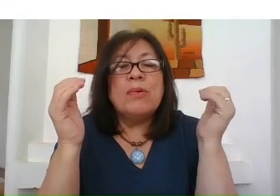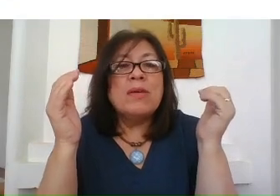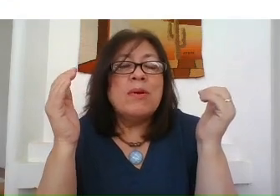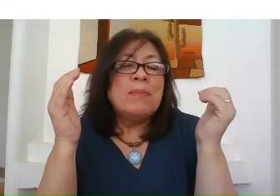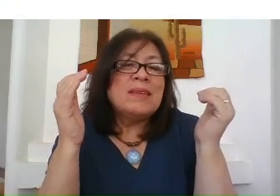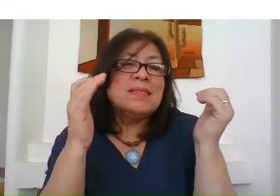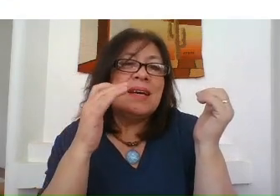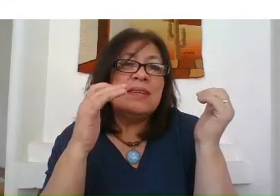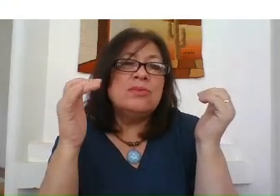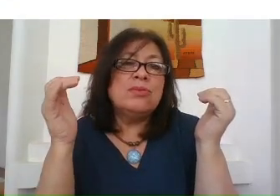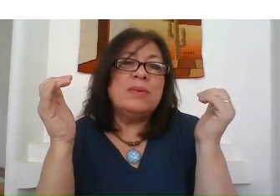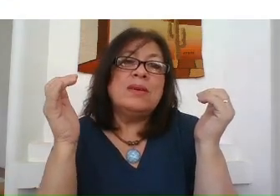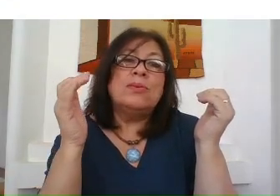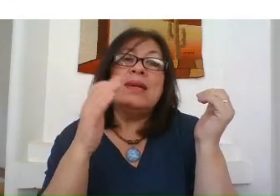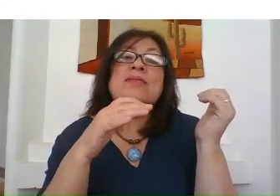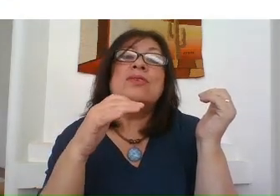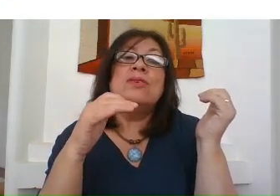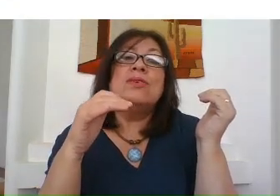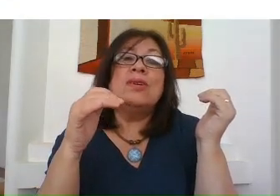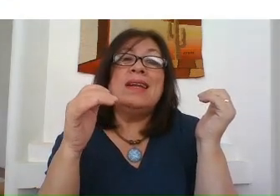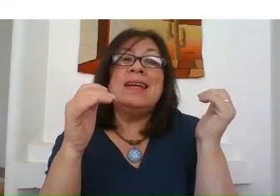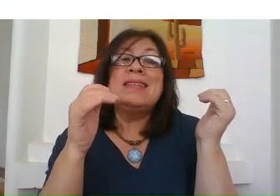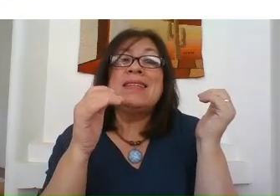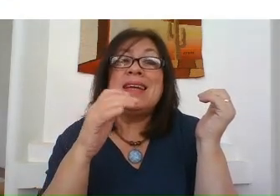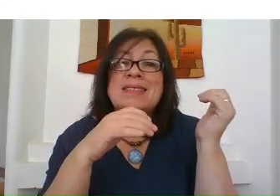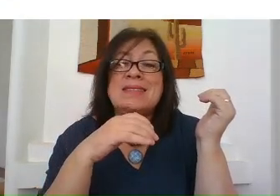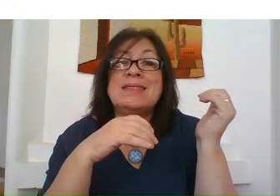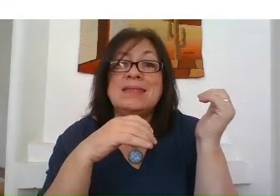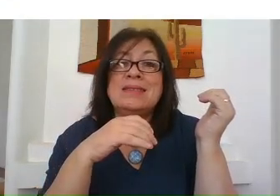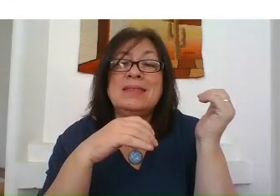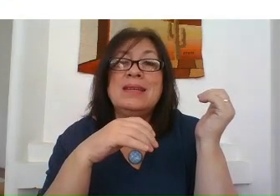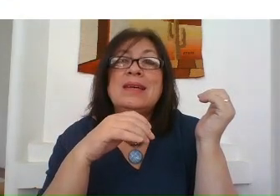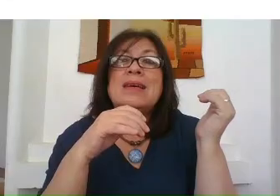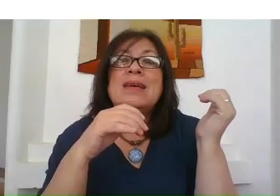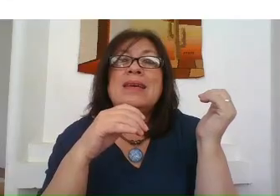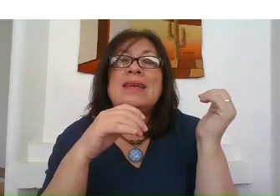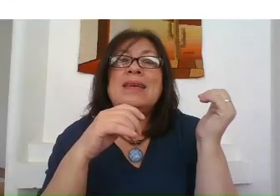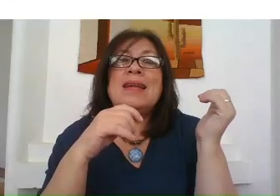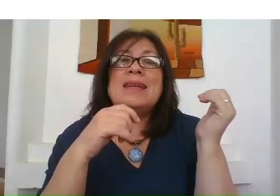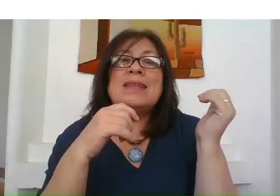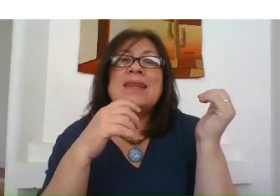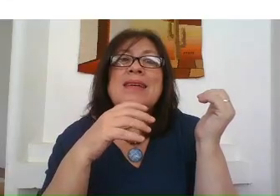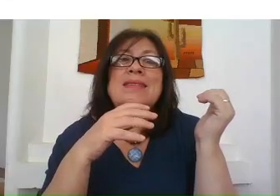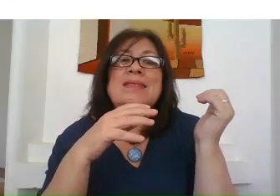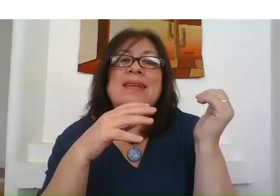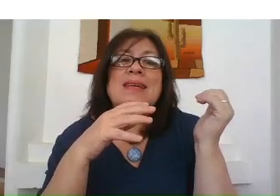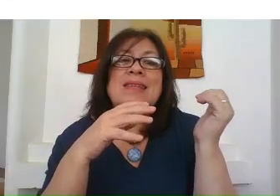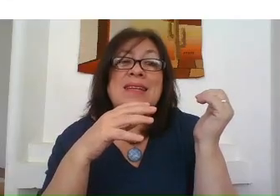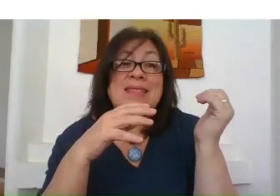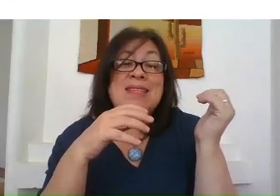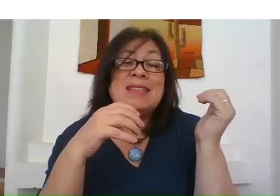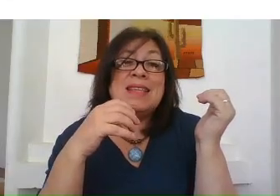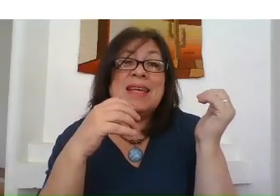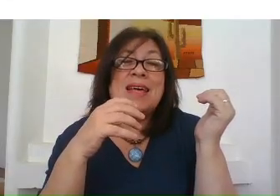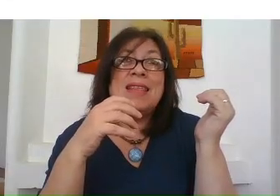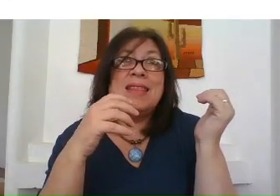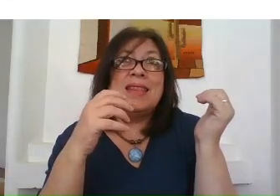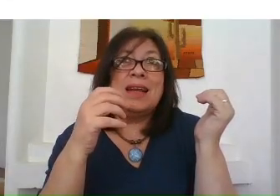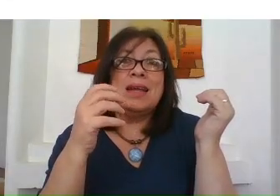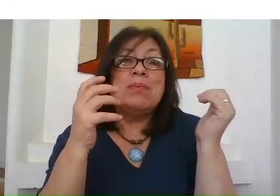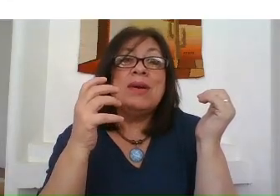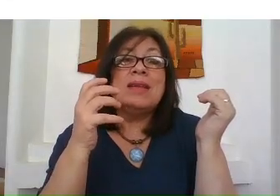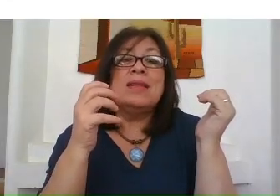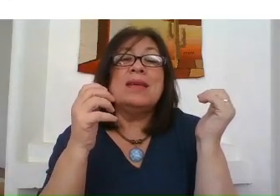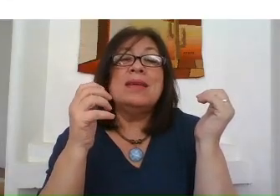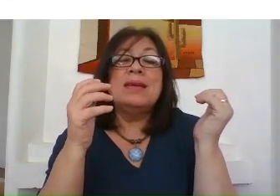Incluso lo podemos pensar en su vinculación con el estrés. Y el estrés y esta necesidad